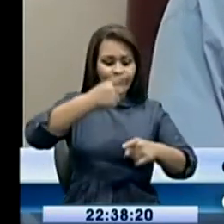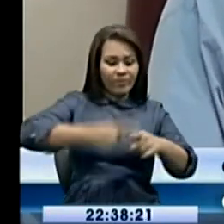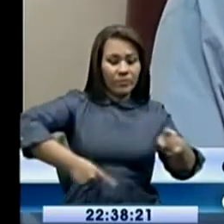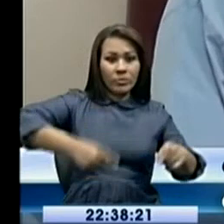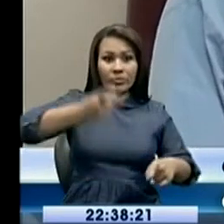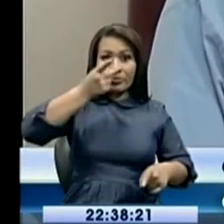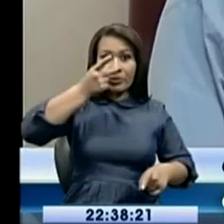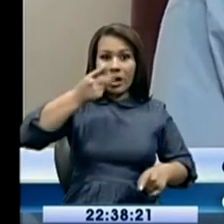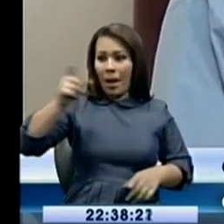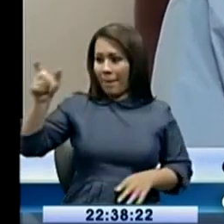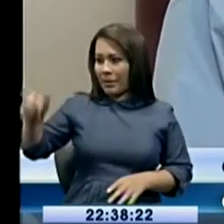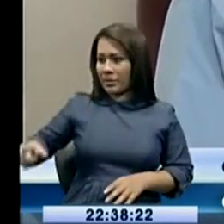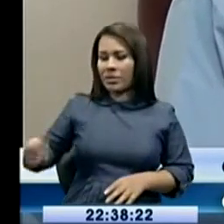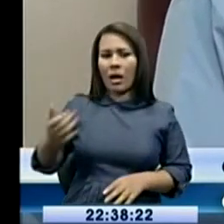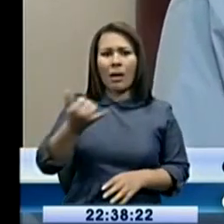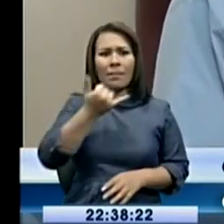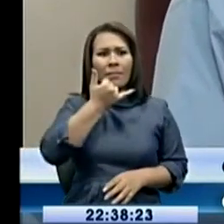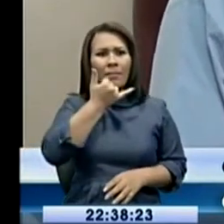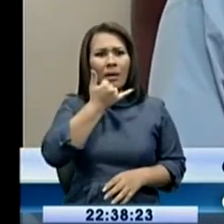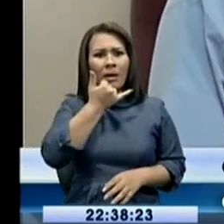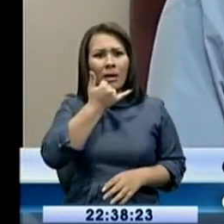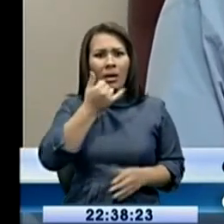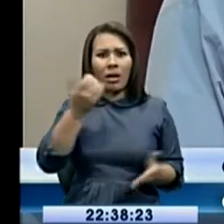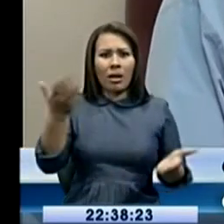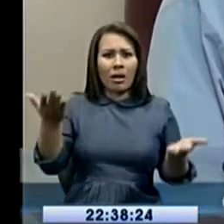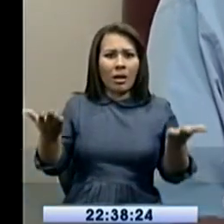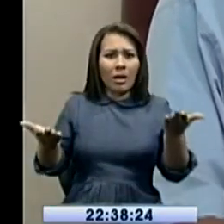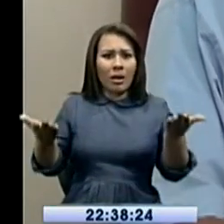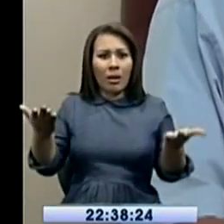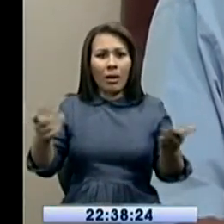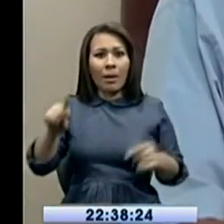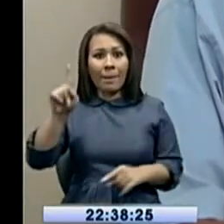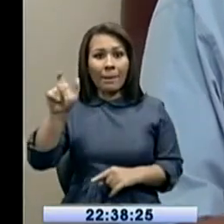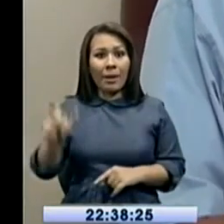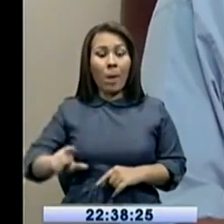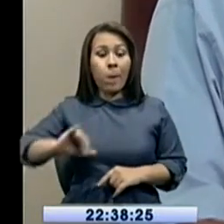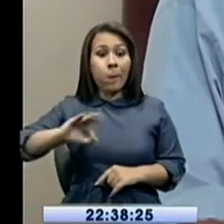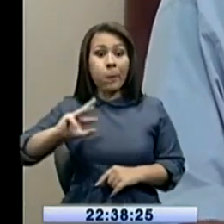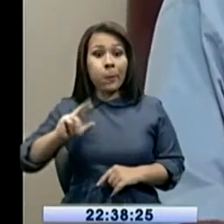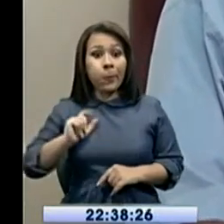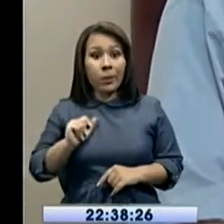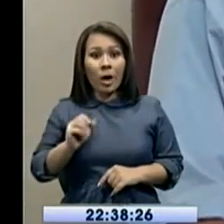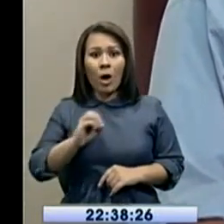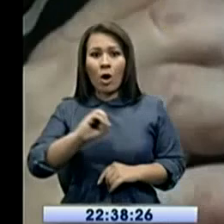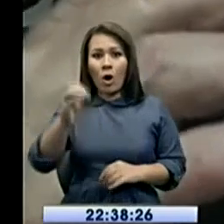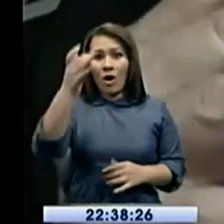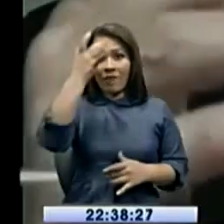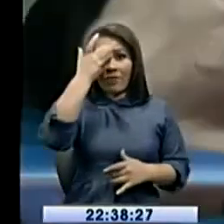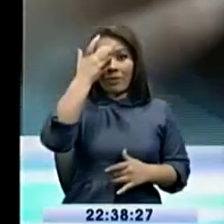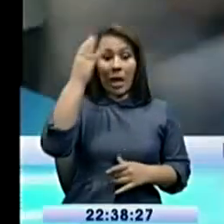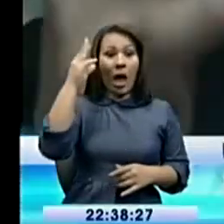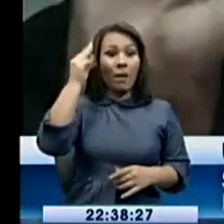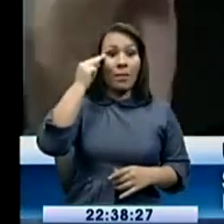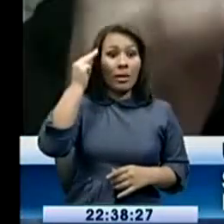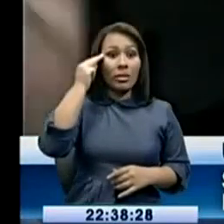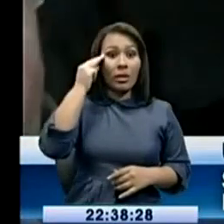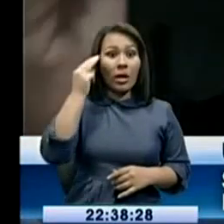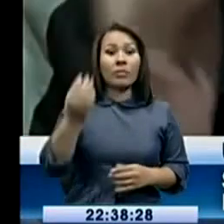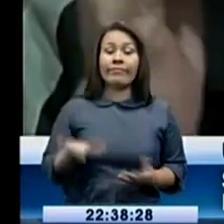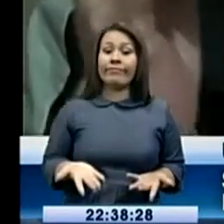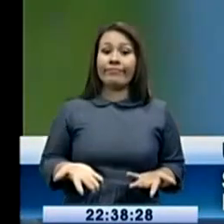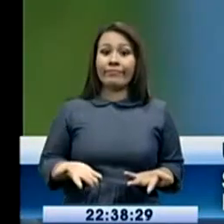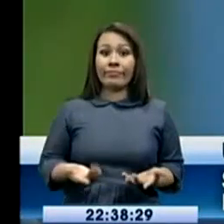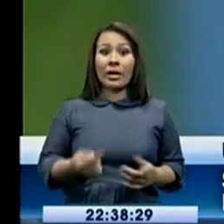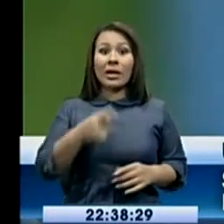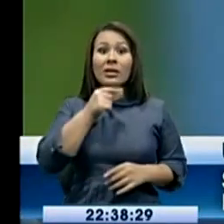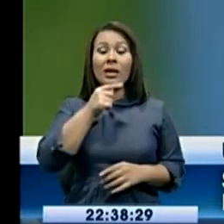está, digamos, circulando dentro de dos ámbitos, delincuencial o enfermedad mental. Se conoció que al desafortunado